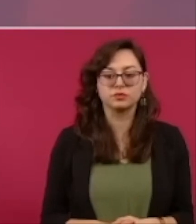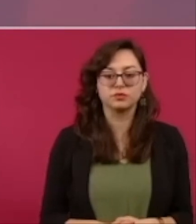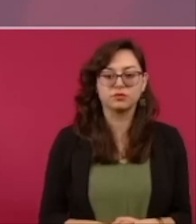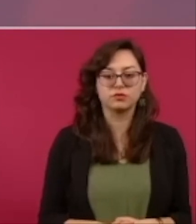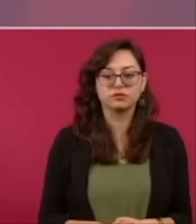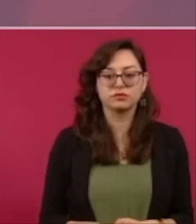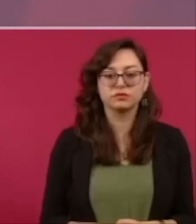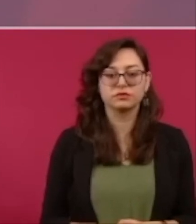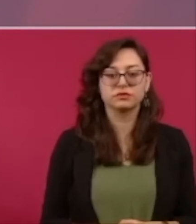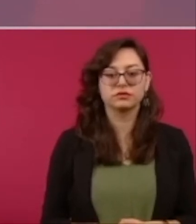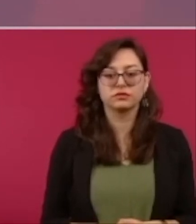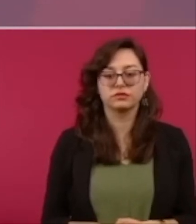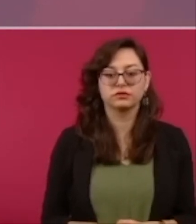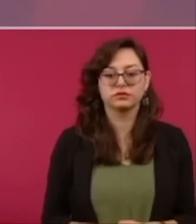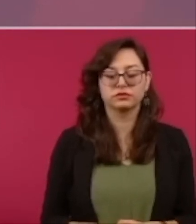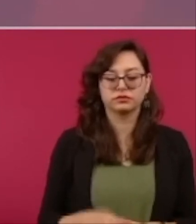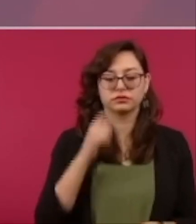al 50%